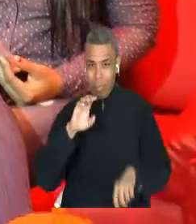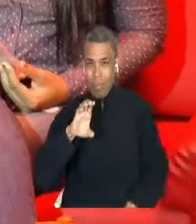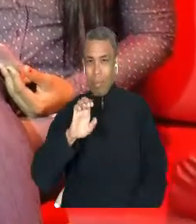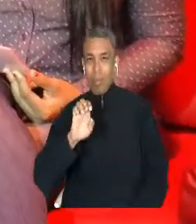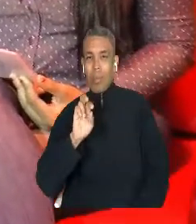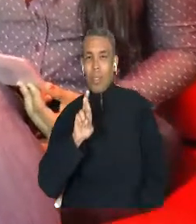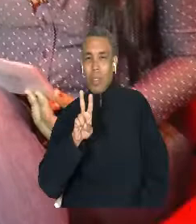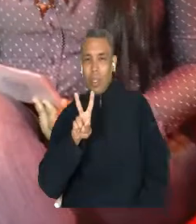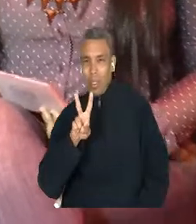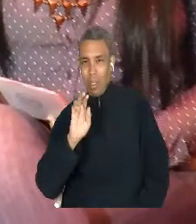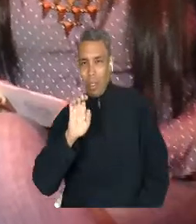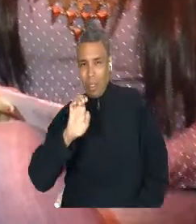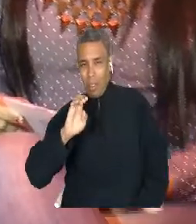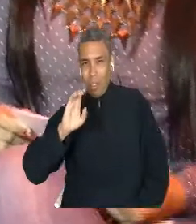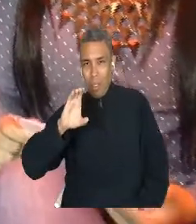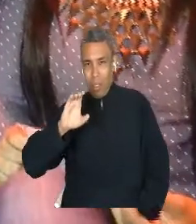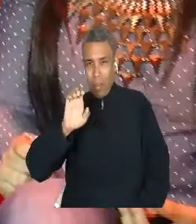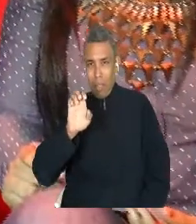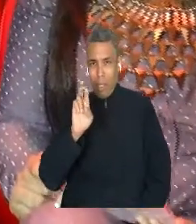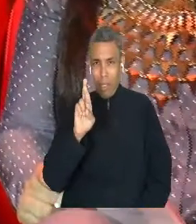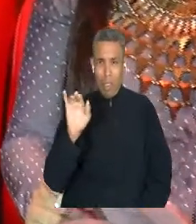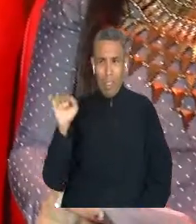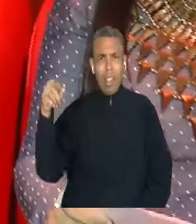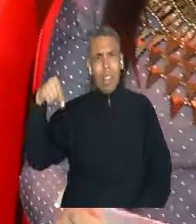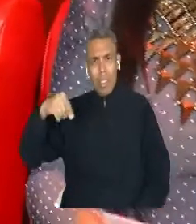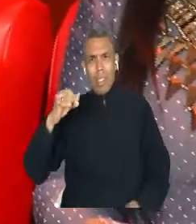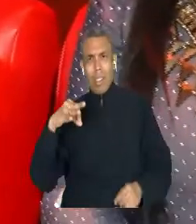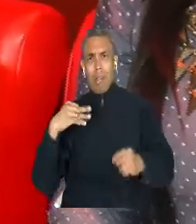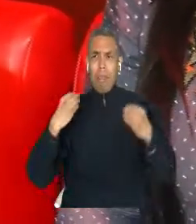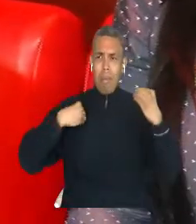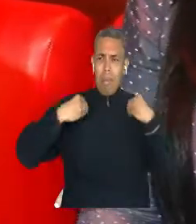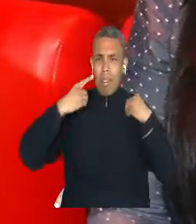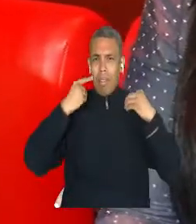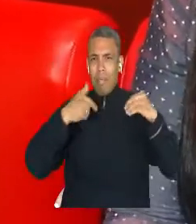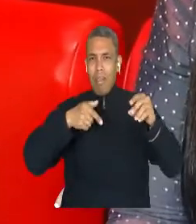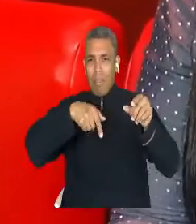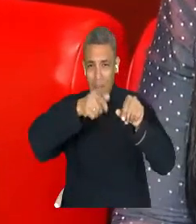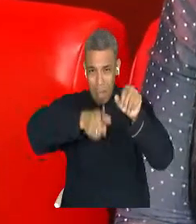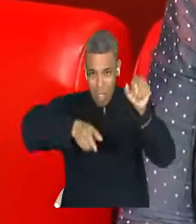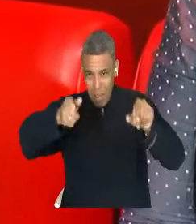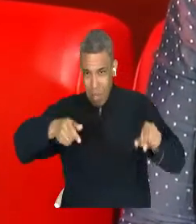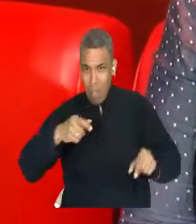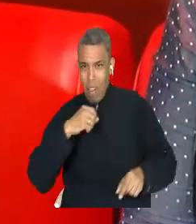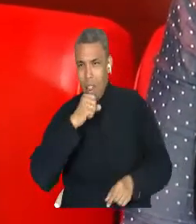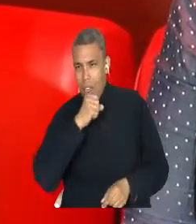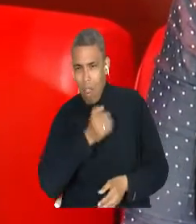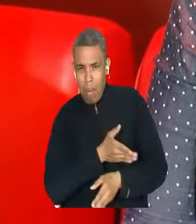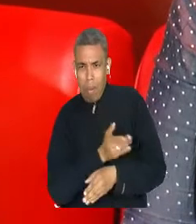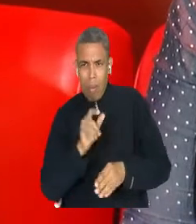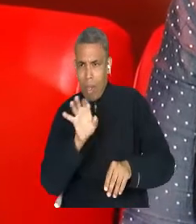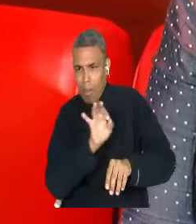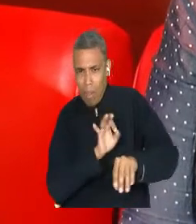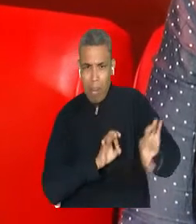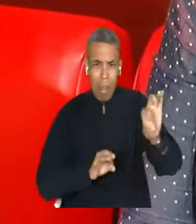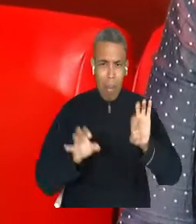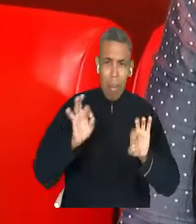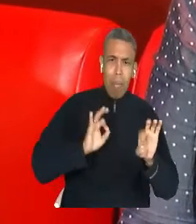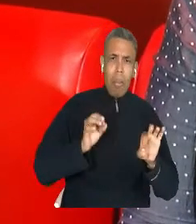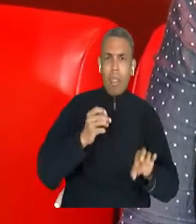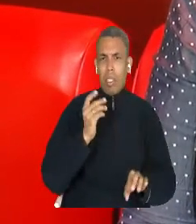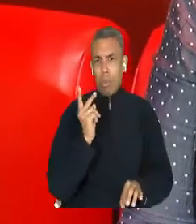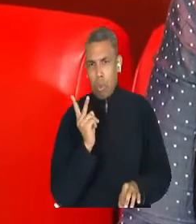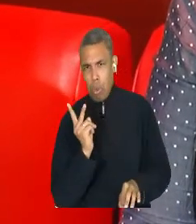a todos los artistas locales. Todos los fines de semana, entre dos y tres artistas se están